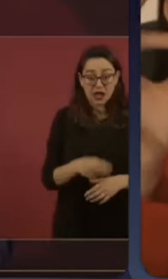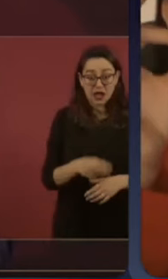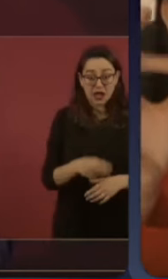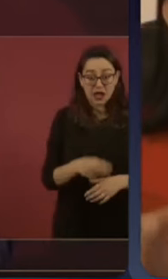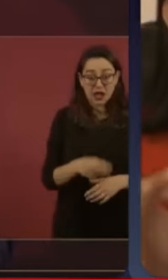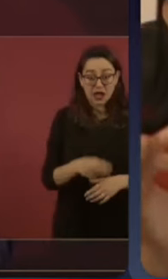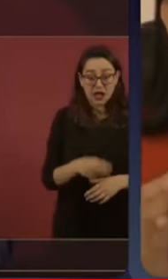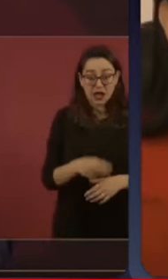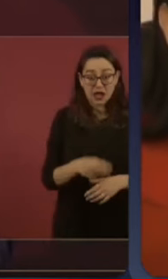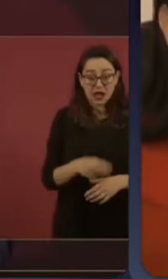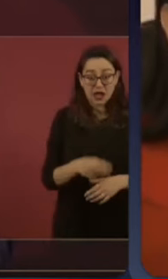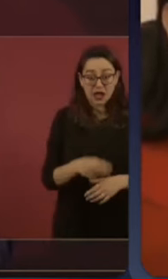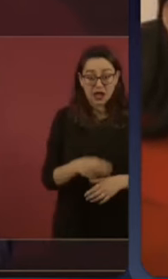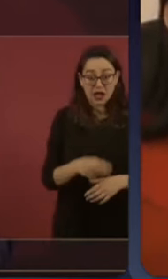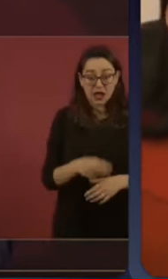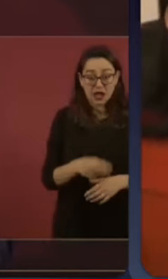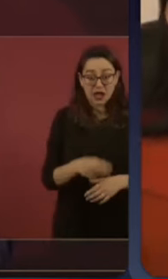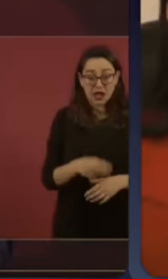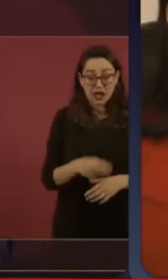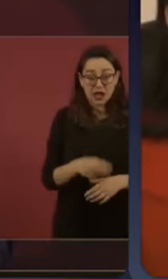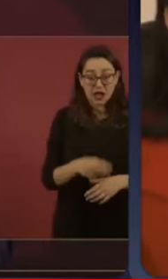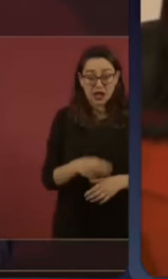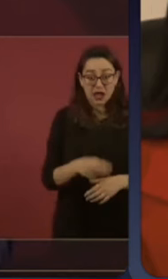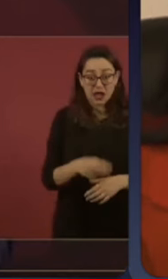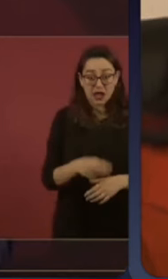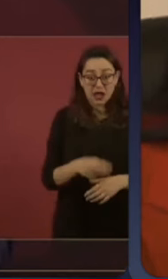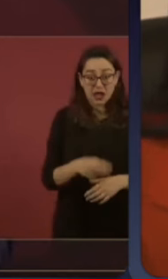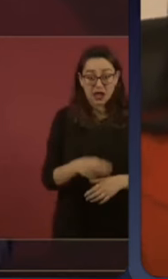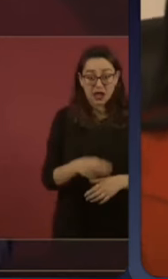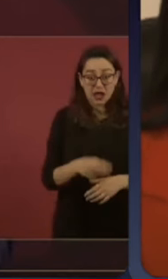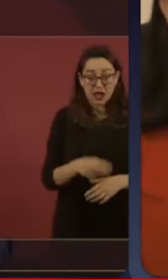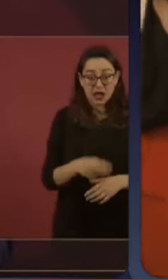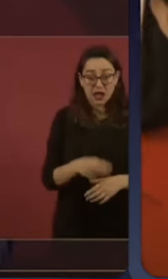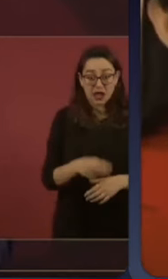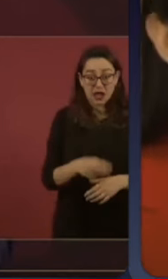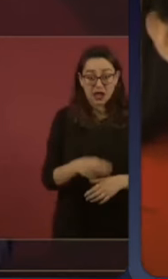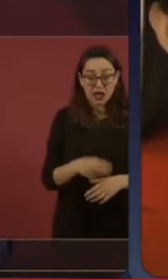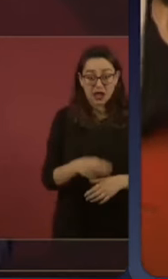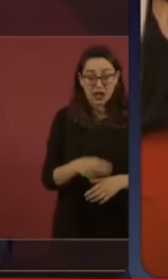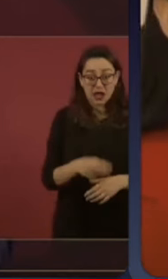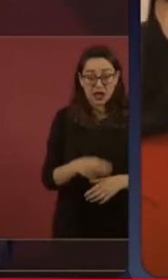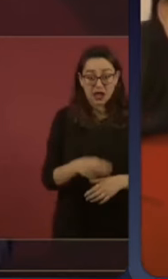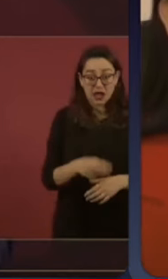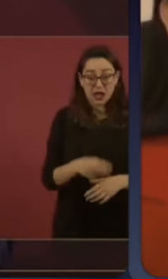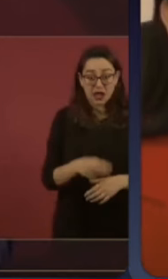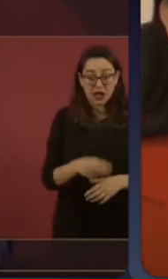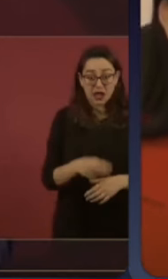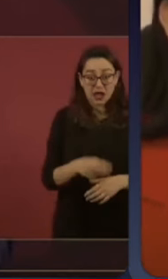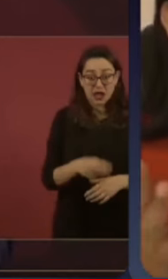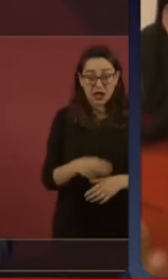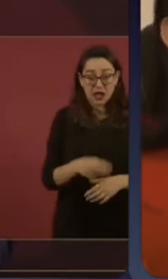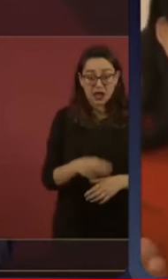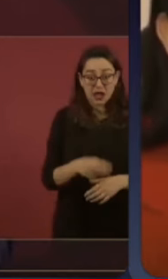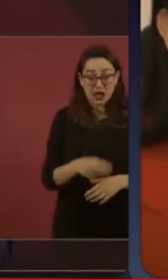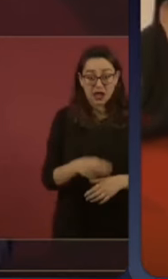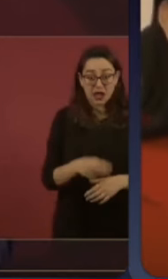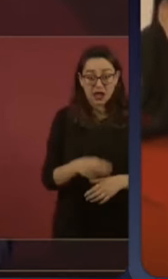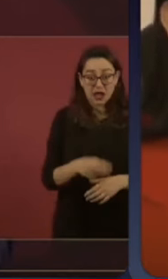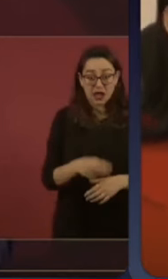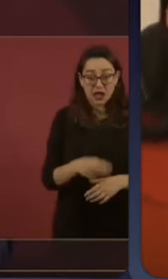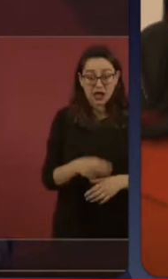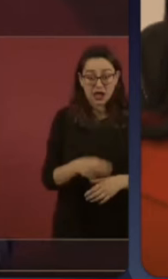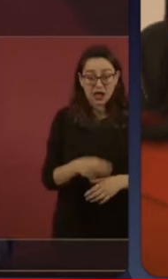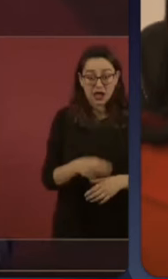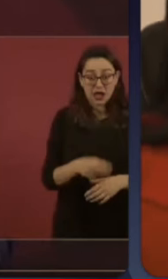nadie, absolutamente nadie, ponga en riesgo su vida. Pues ayer, del Tren México-Toluca,